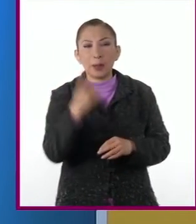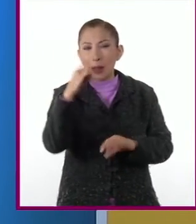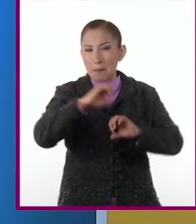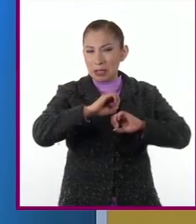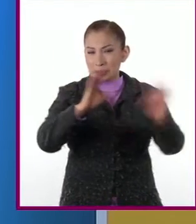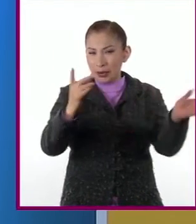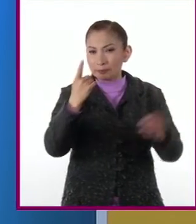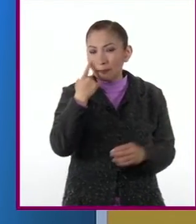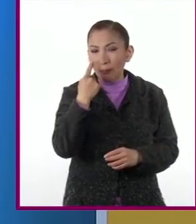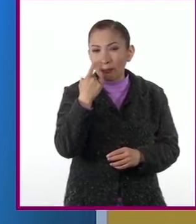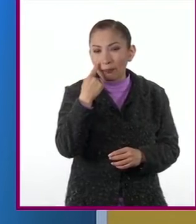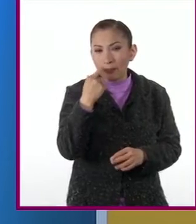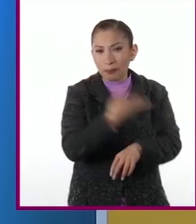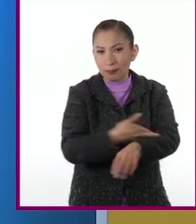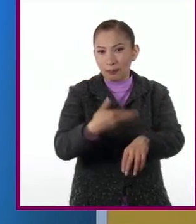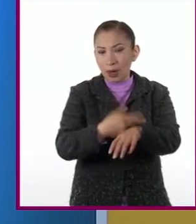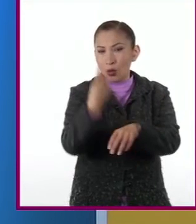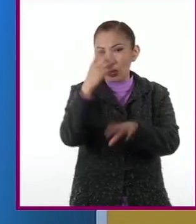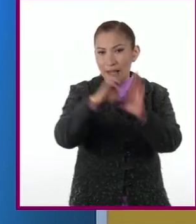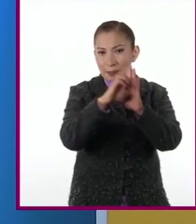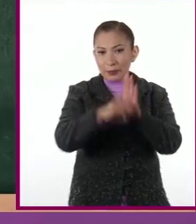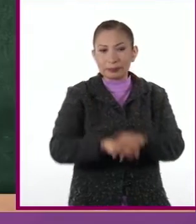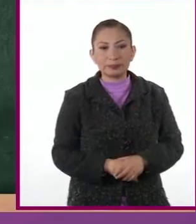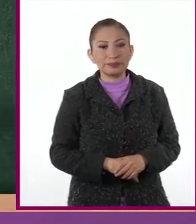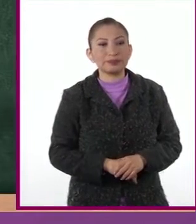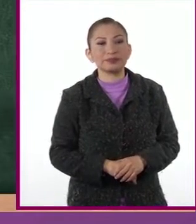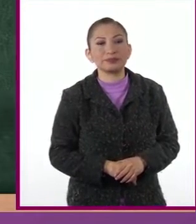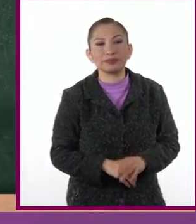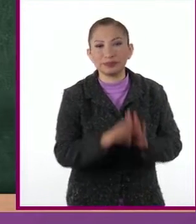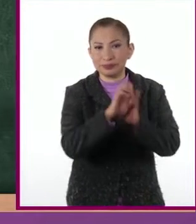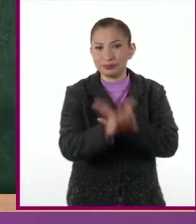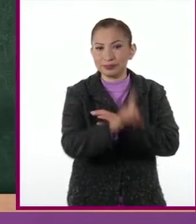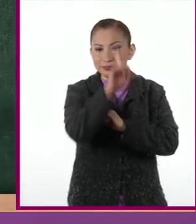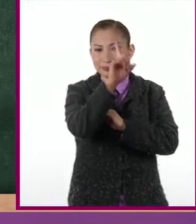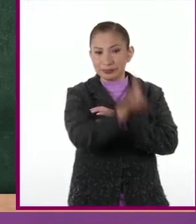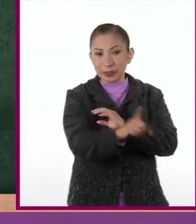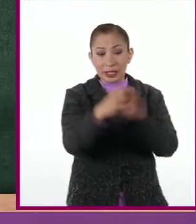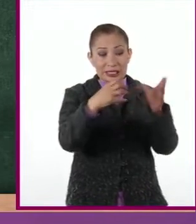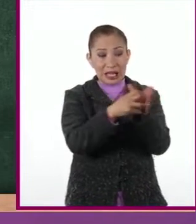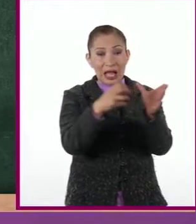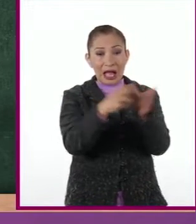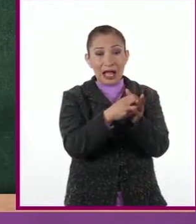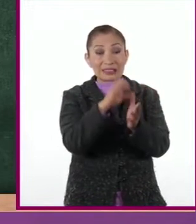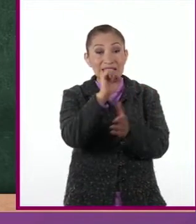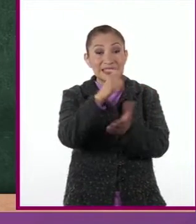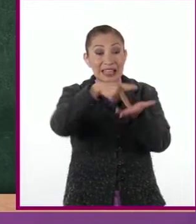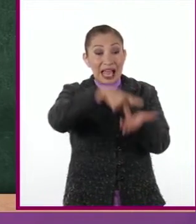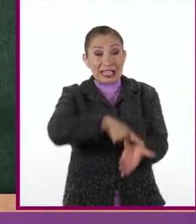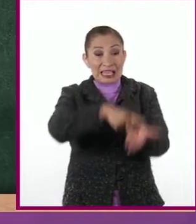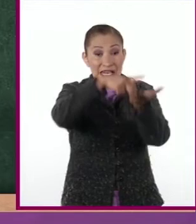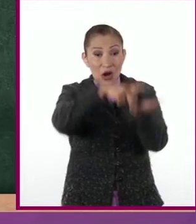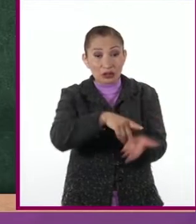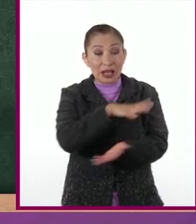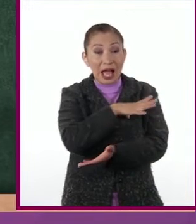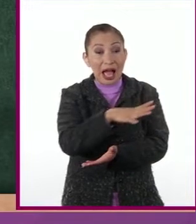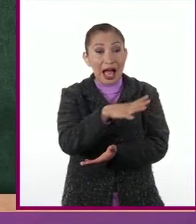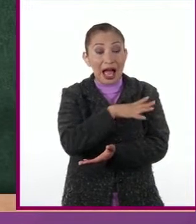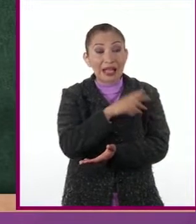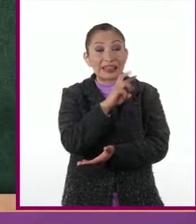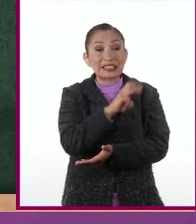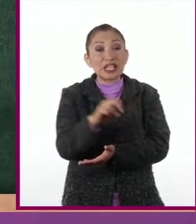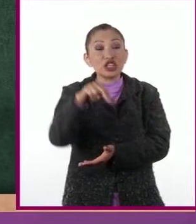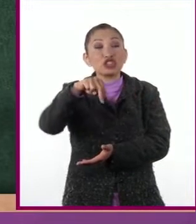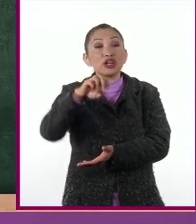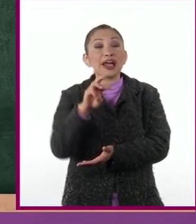más claro, resolvamos un ejemplo. Ejemplo 1. Sobre una caja de 60 kilogramos actúa una fuerza de